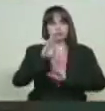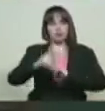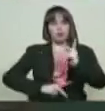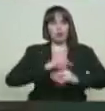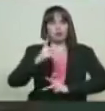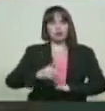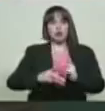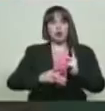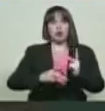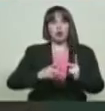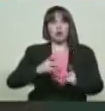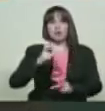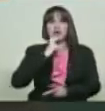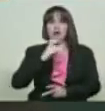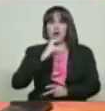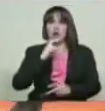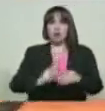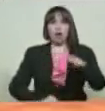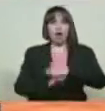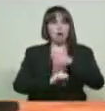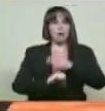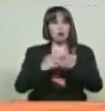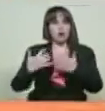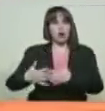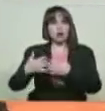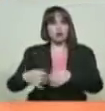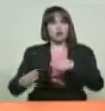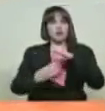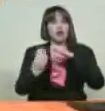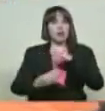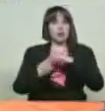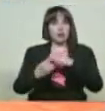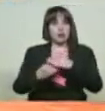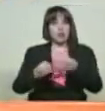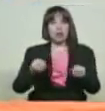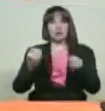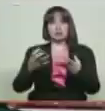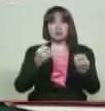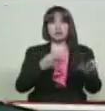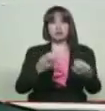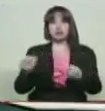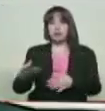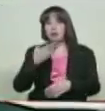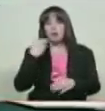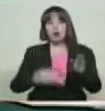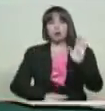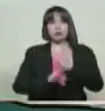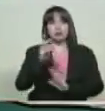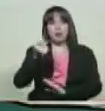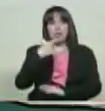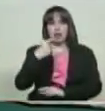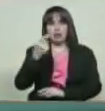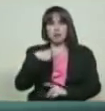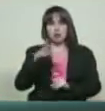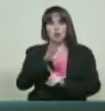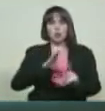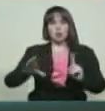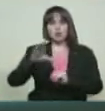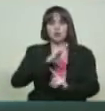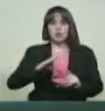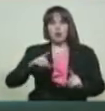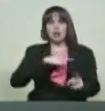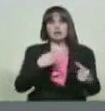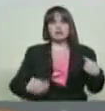las industrias básicas, mejorar el sistema de distribución de medicamentos, incrementar el intercambio cultural entre ambos